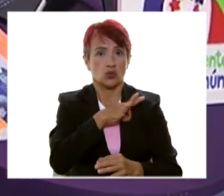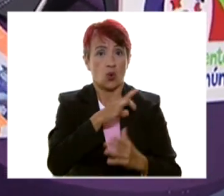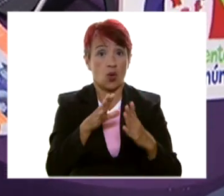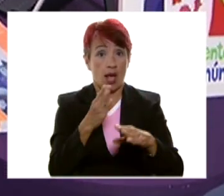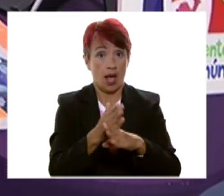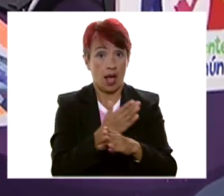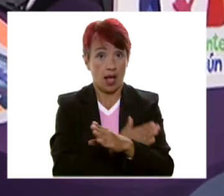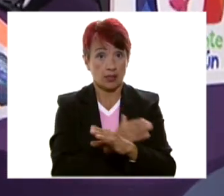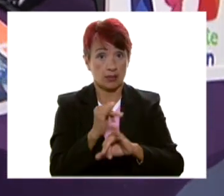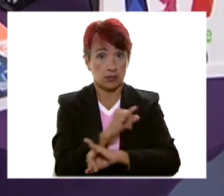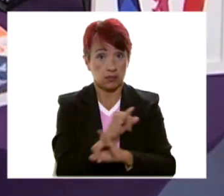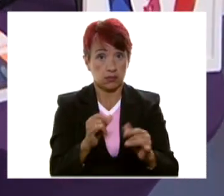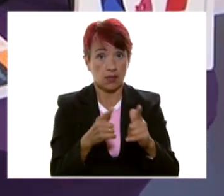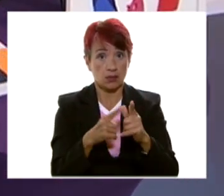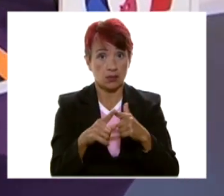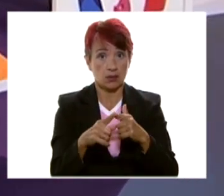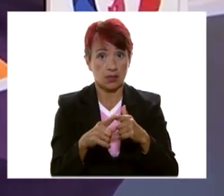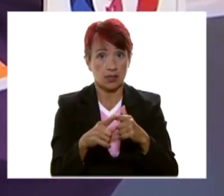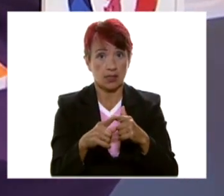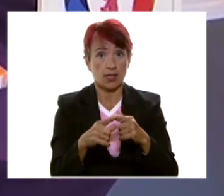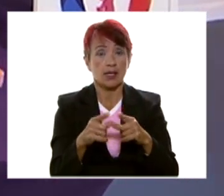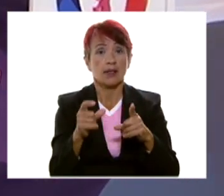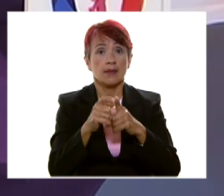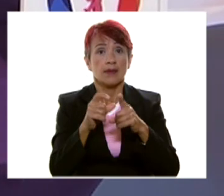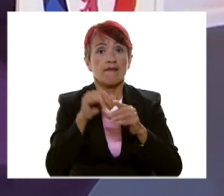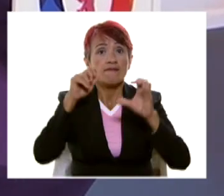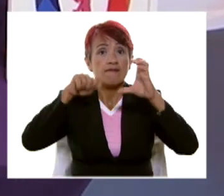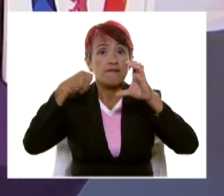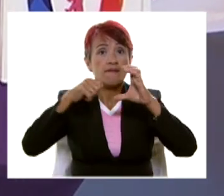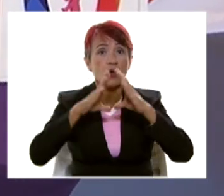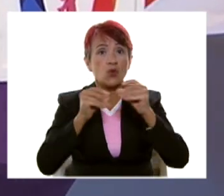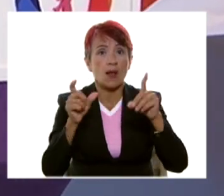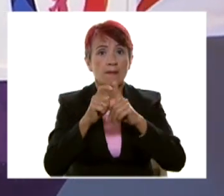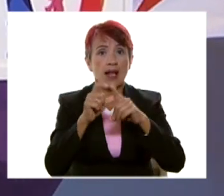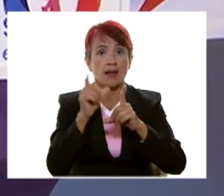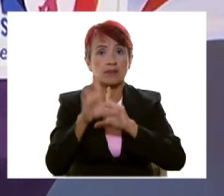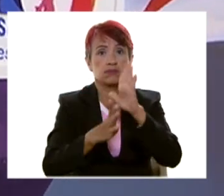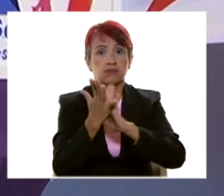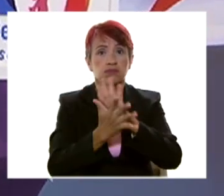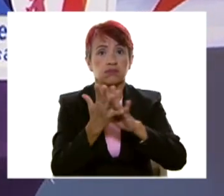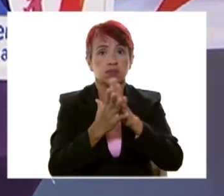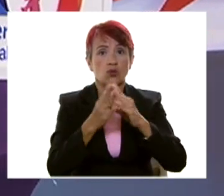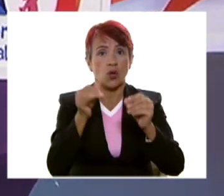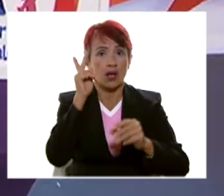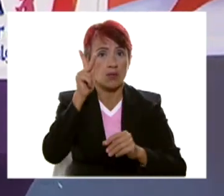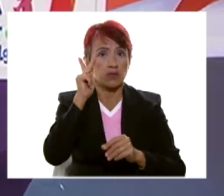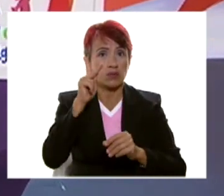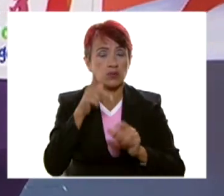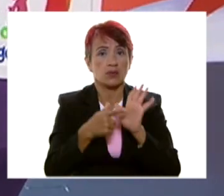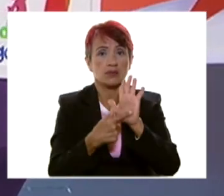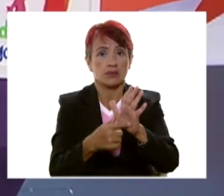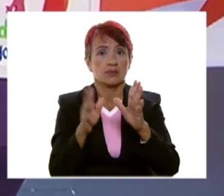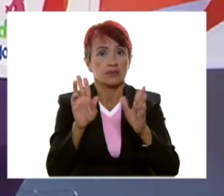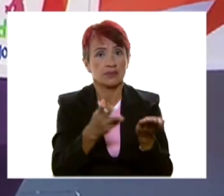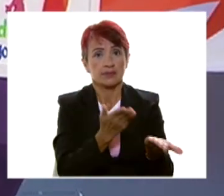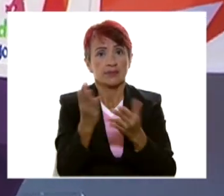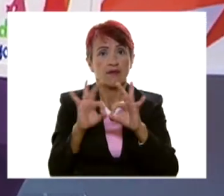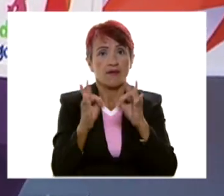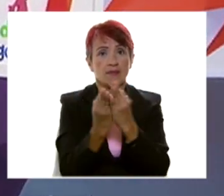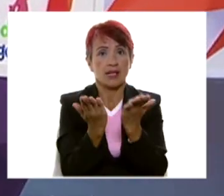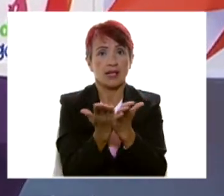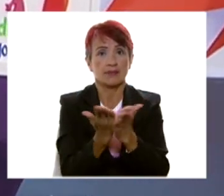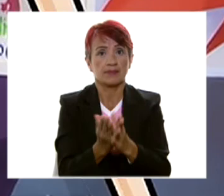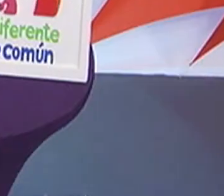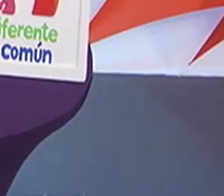hacer el cierre, vamos entonces con lo que tiene que ver el video de las palabras claves en lengua de señas venezolana, lo acostumbrado a través de su programa Cada Familia una